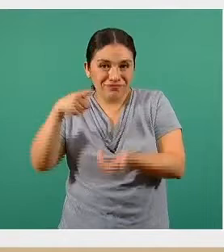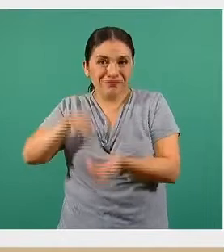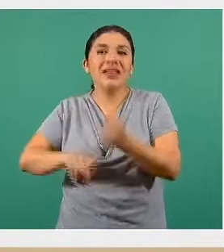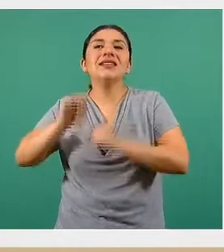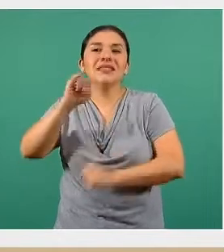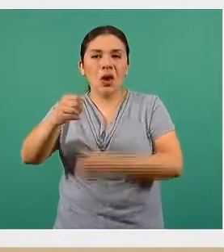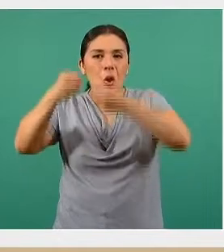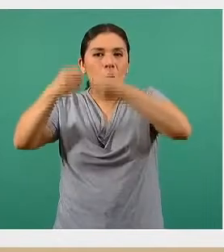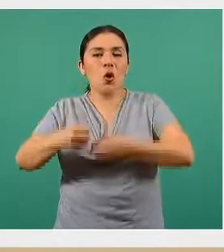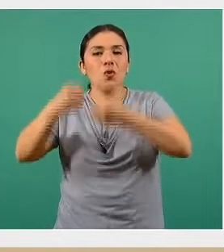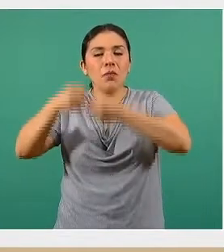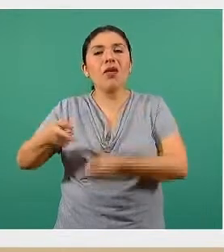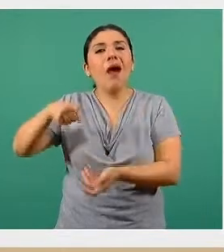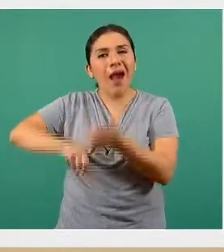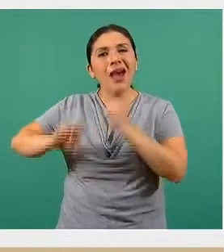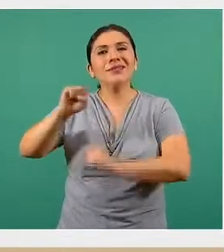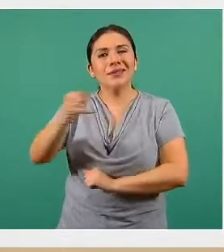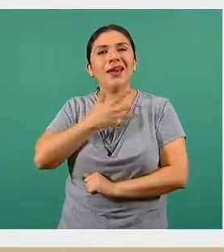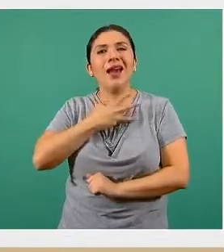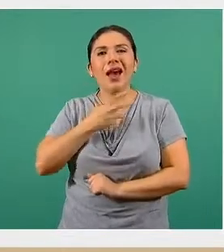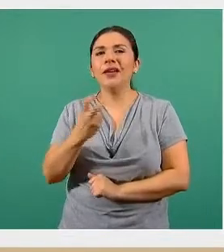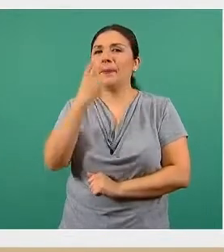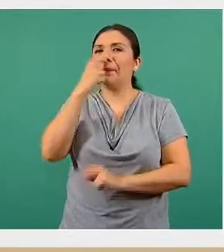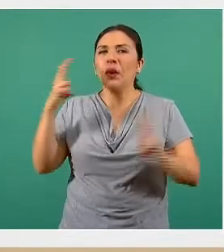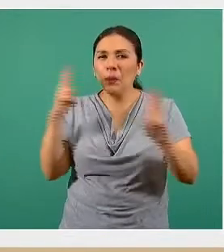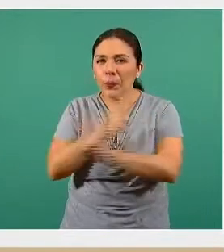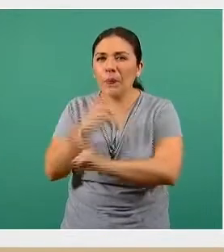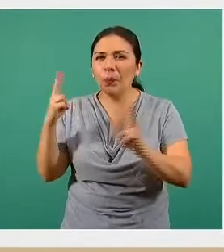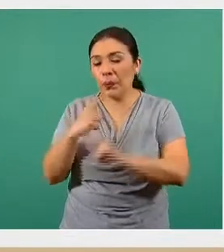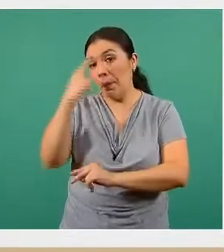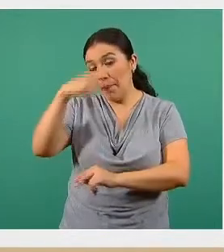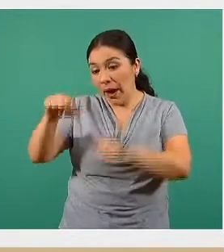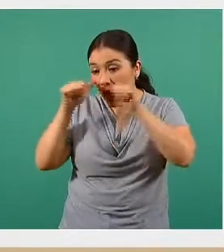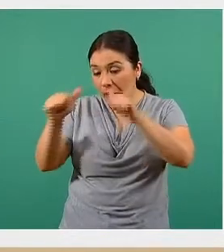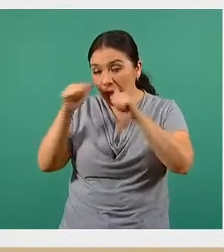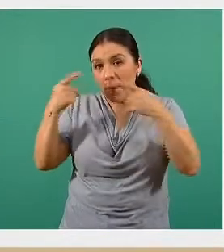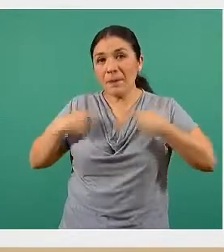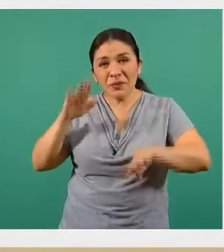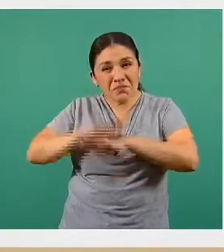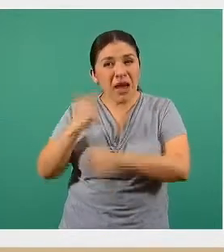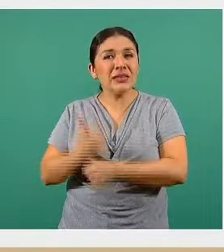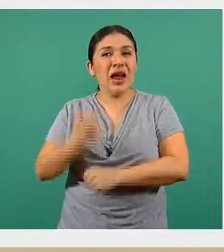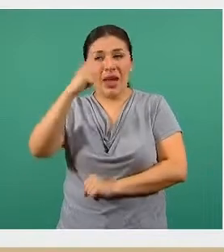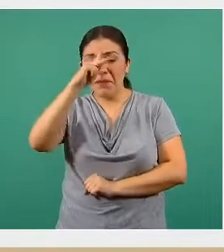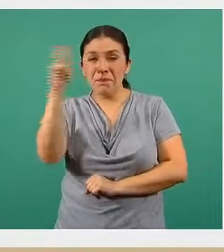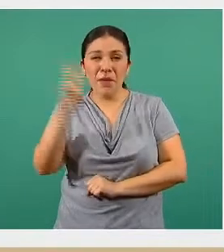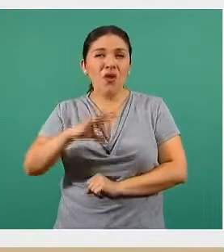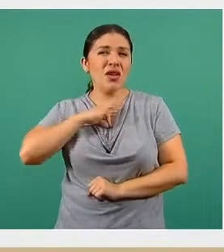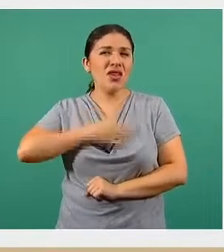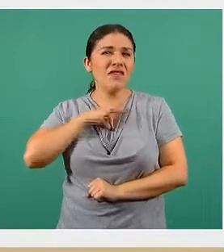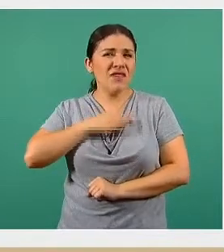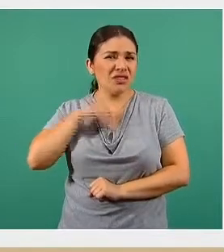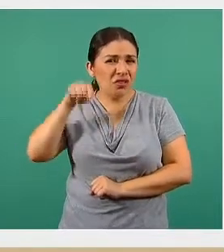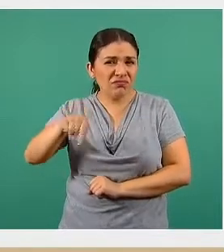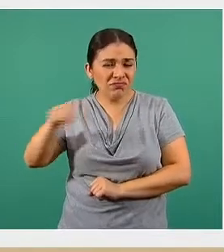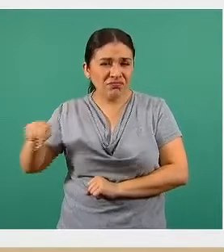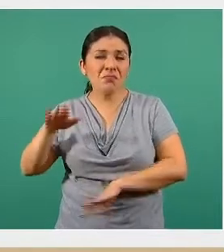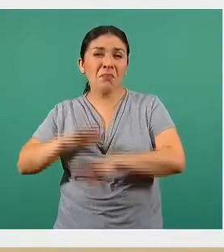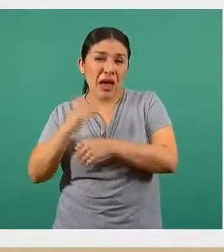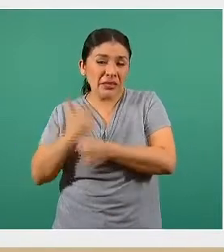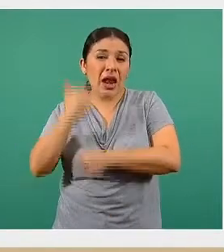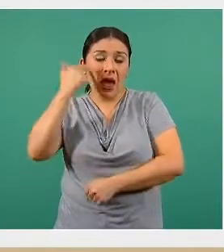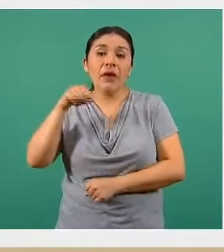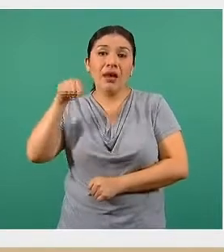están ocupadas, de las camas que sí cuentan con un respirador mecánico para la atención de personas que tienen una infección respiratoria aguda